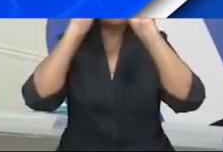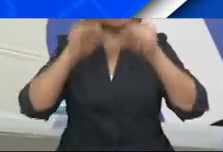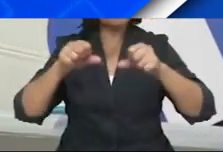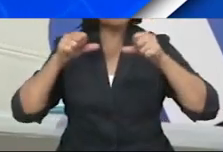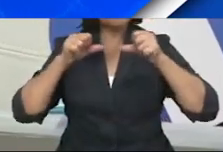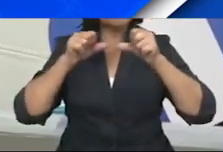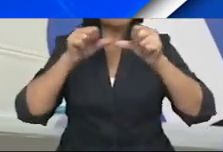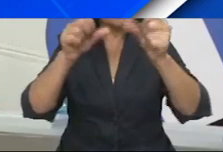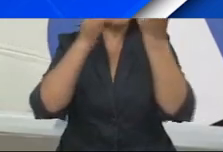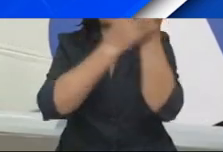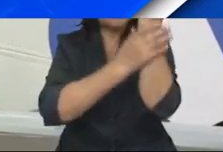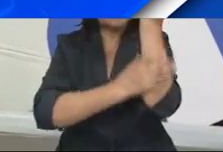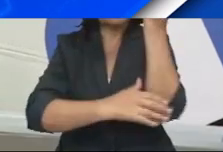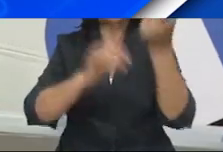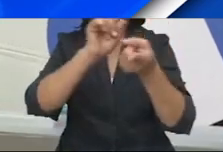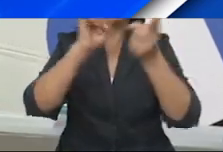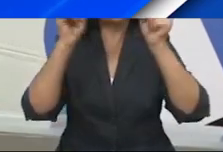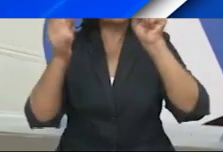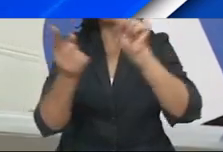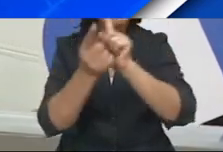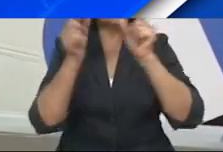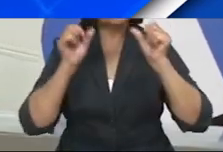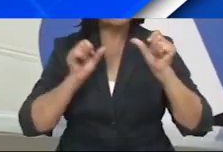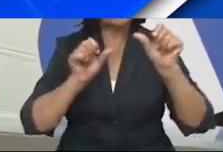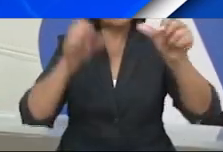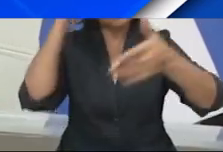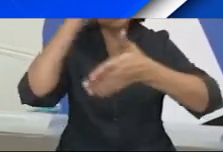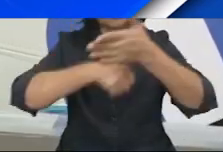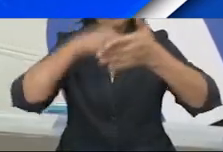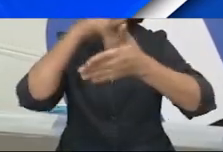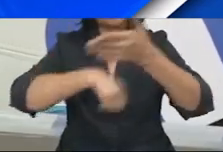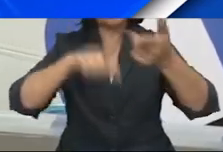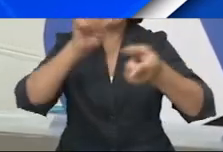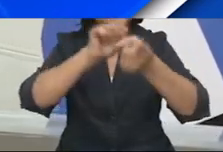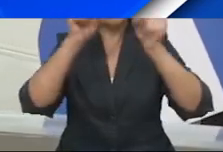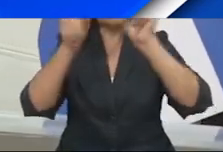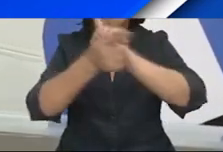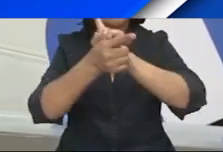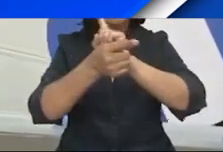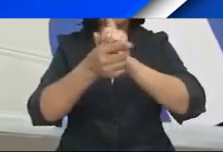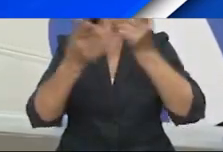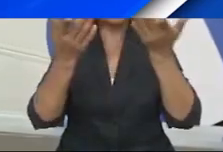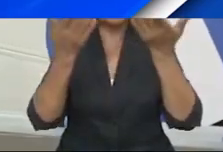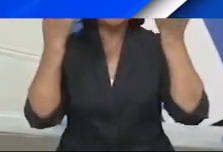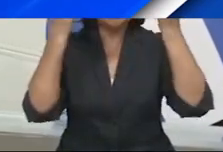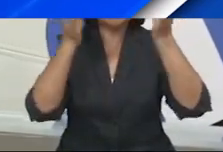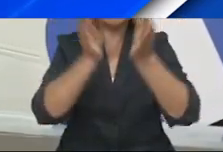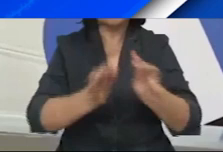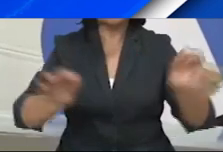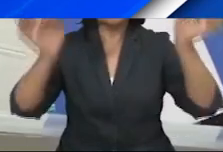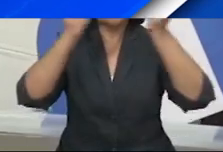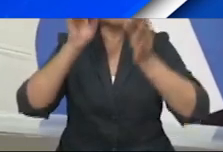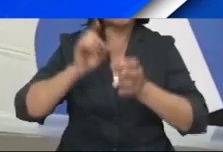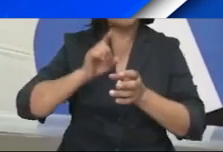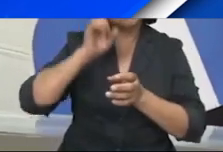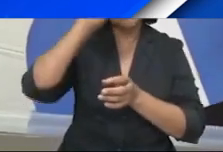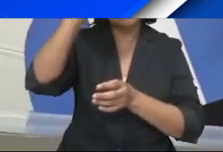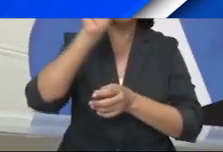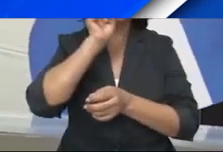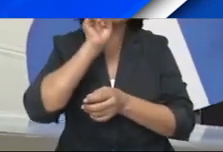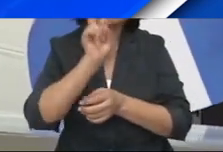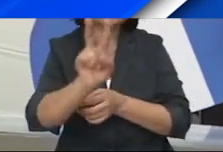en la reducción de la pobreza y seguimos en lucha por su erradicación. Esos logros y avances son